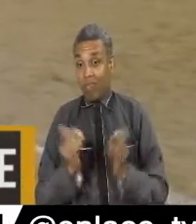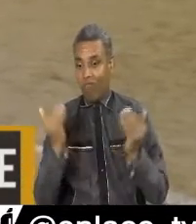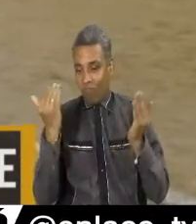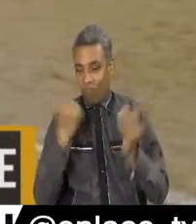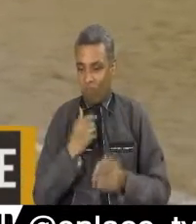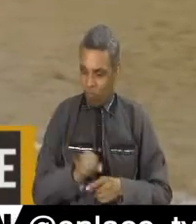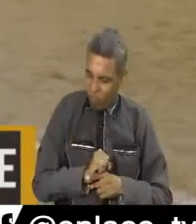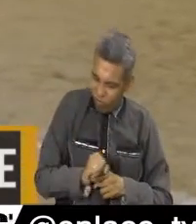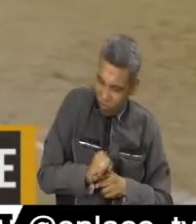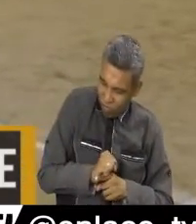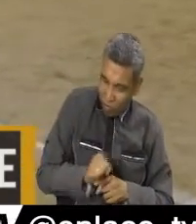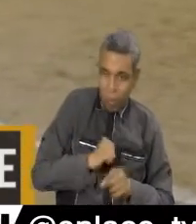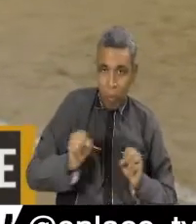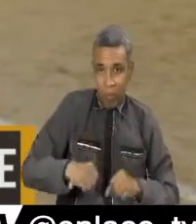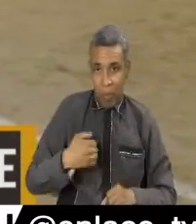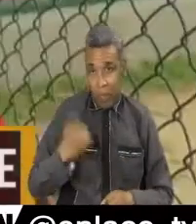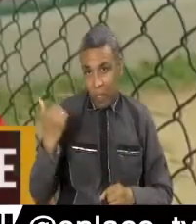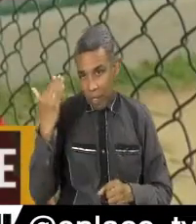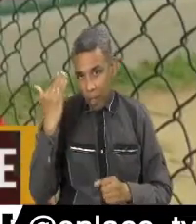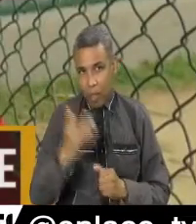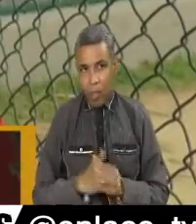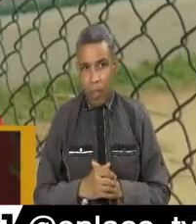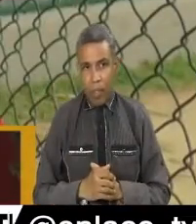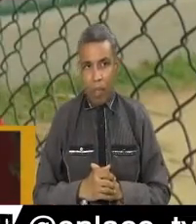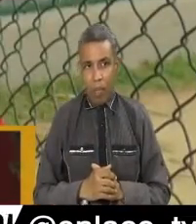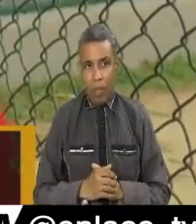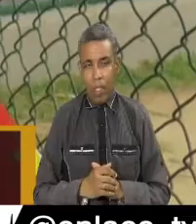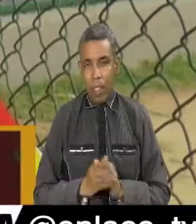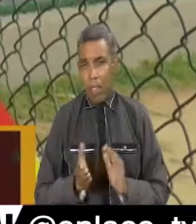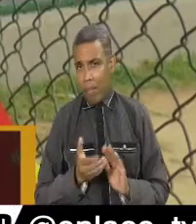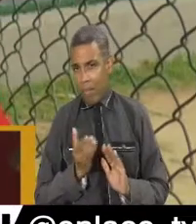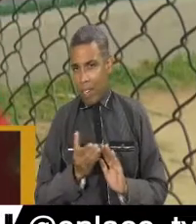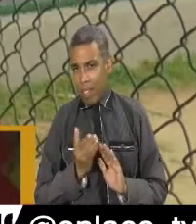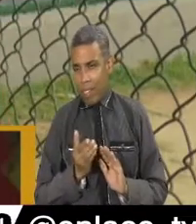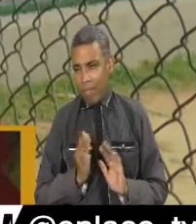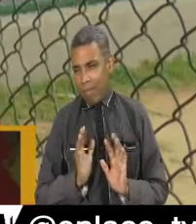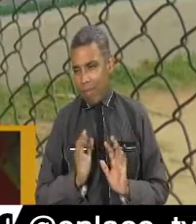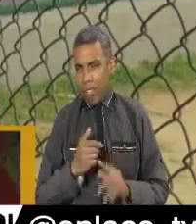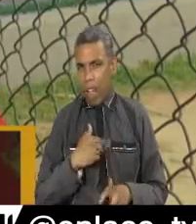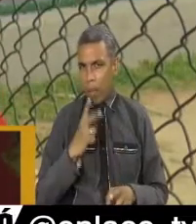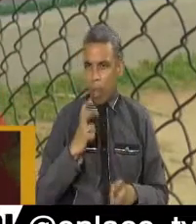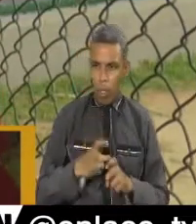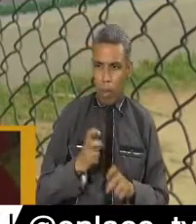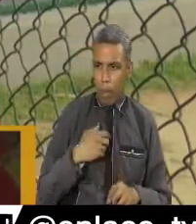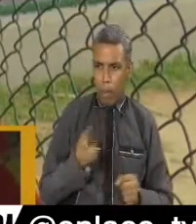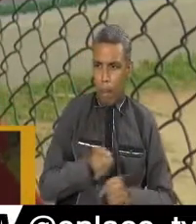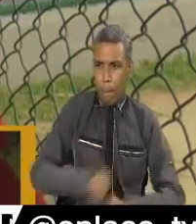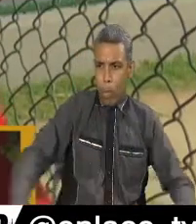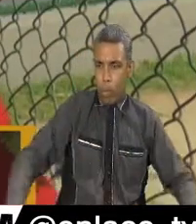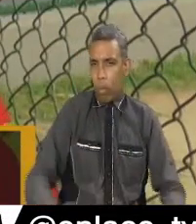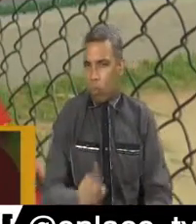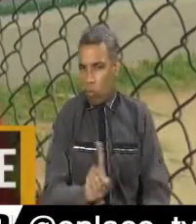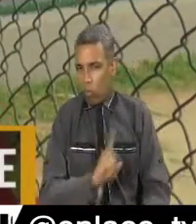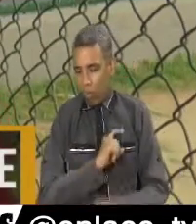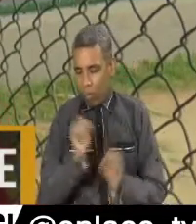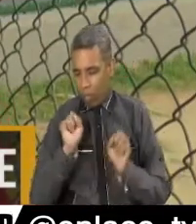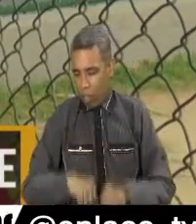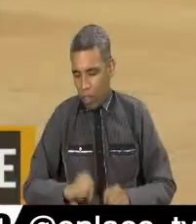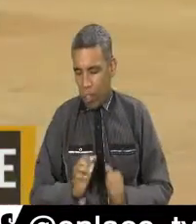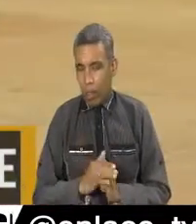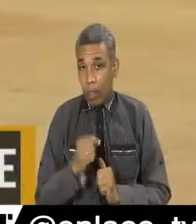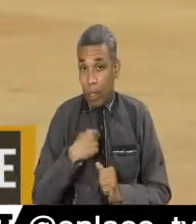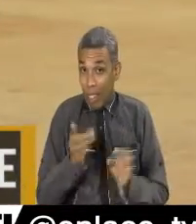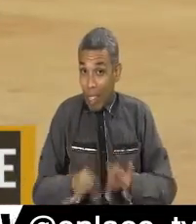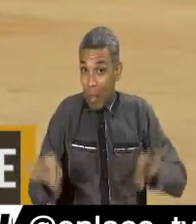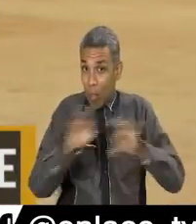con la preparación de eso. No son fáciles de jugar, pero tampoco son difíciles. O sea, tienes que estar concentrada y